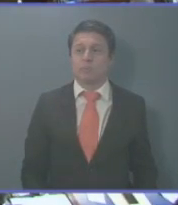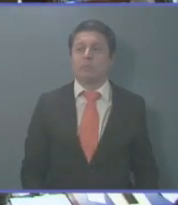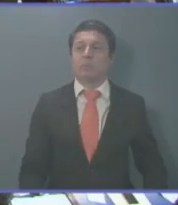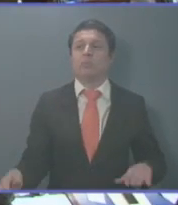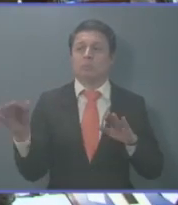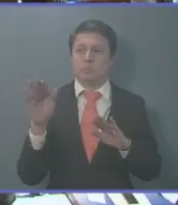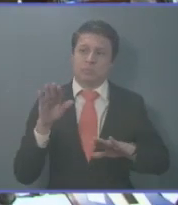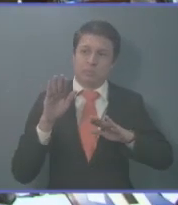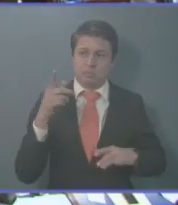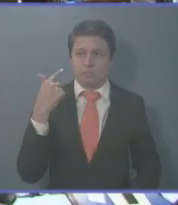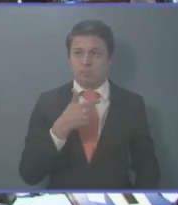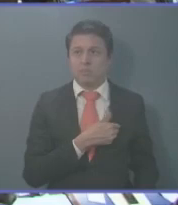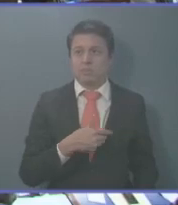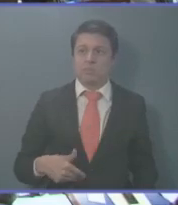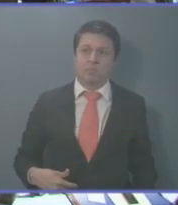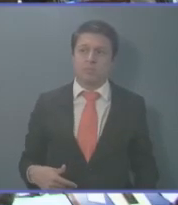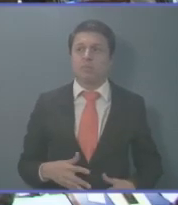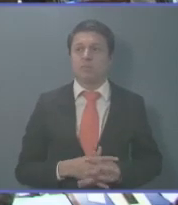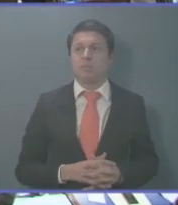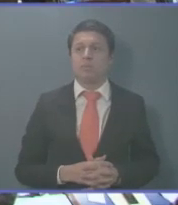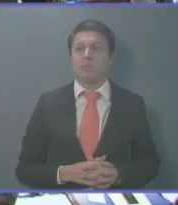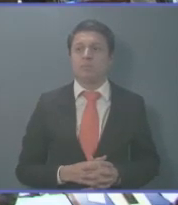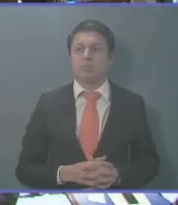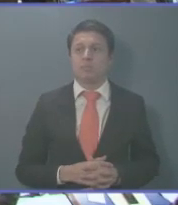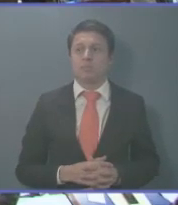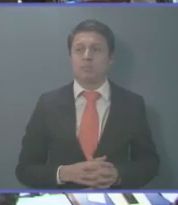Muchas gracias, presidente.